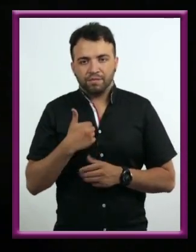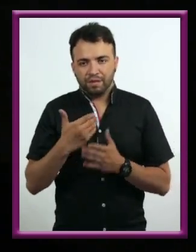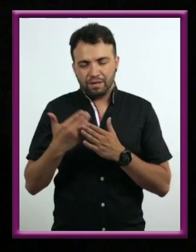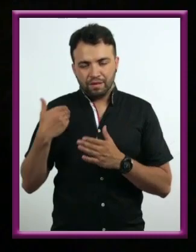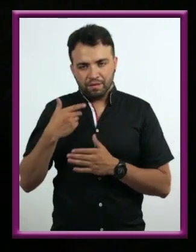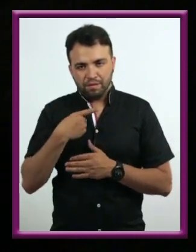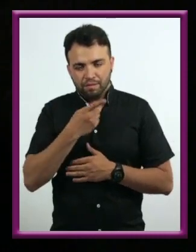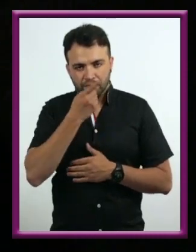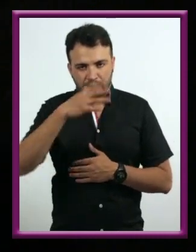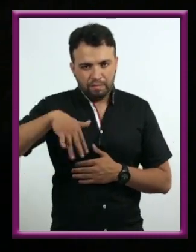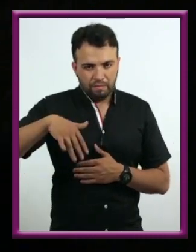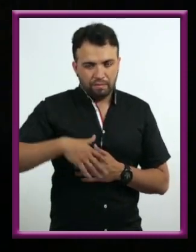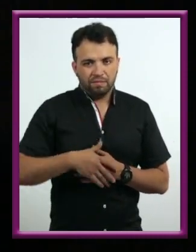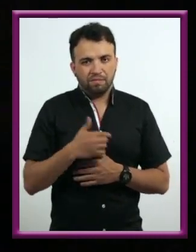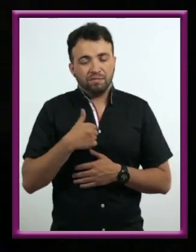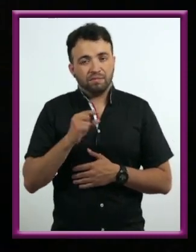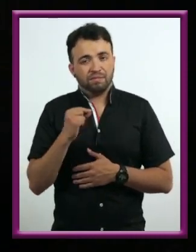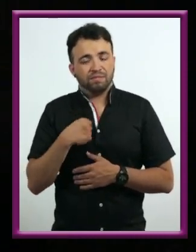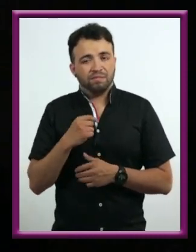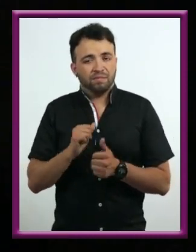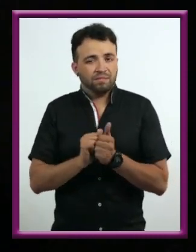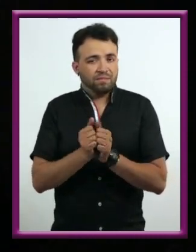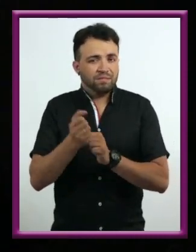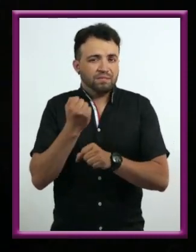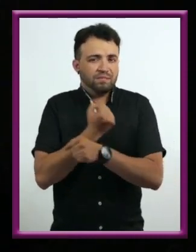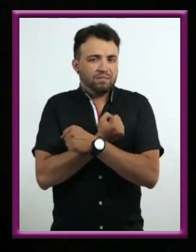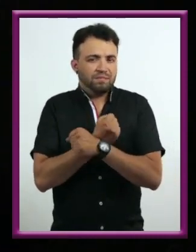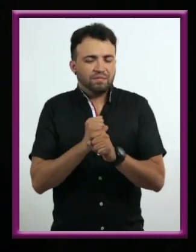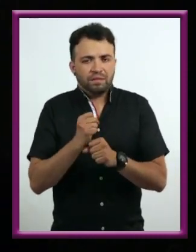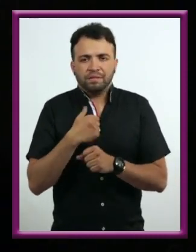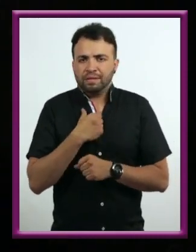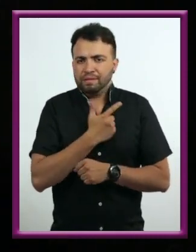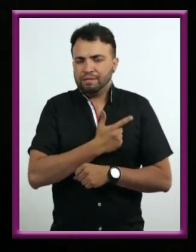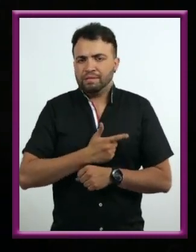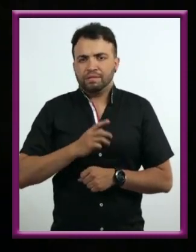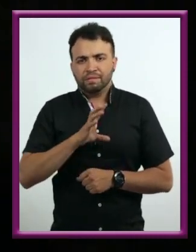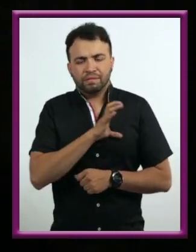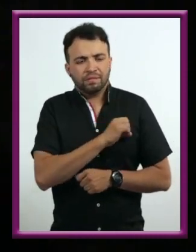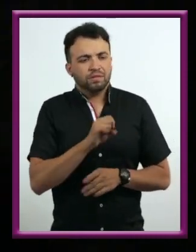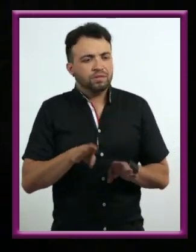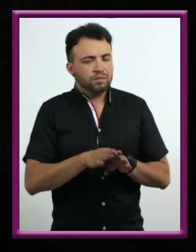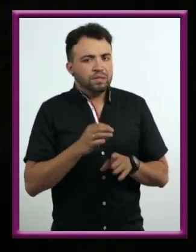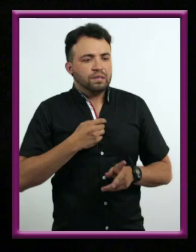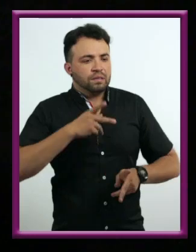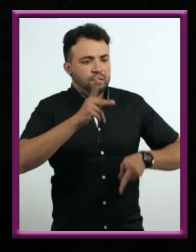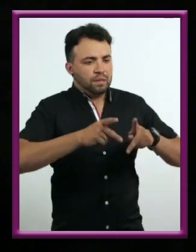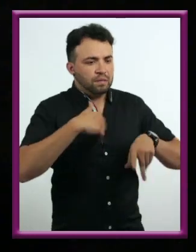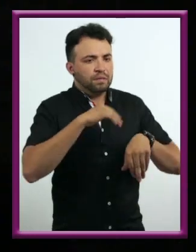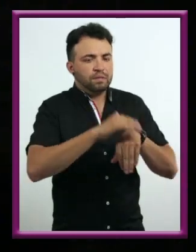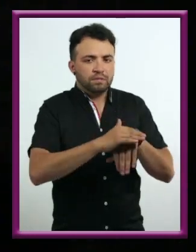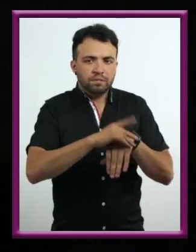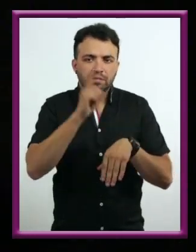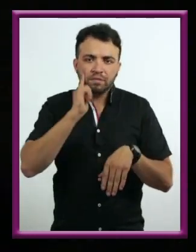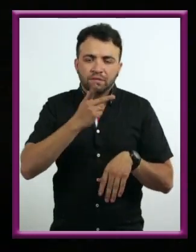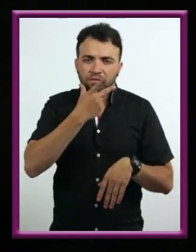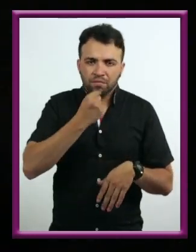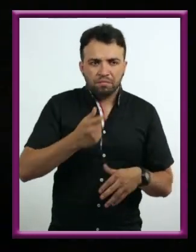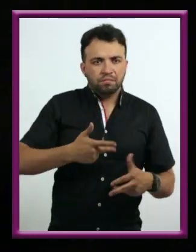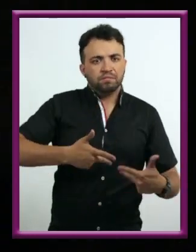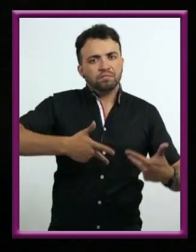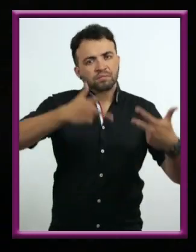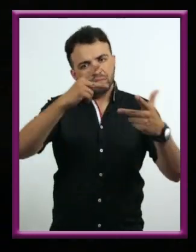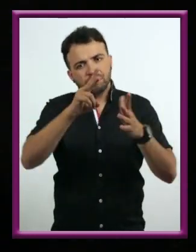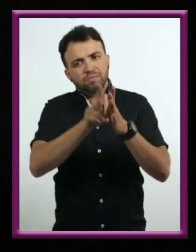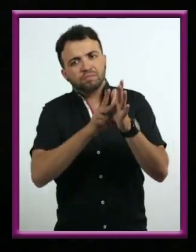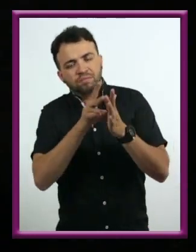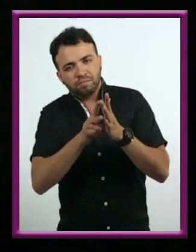A Darío, que ya conocen bien, ya saben que le gusta meterse en problemas de vez en cuando. Pues esta vez no fue la excepción. Y se le